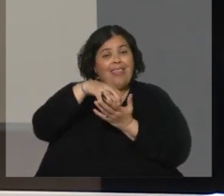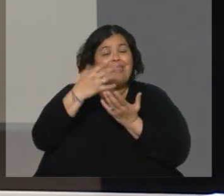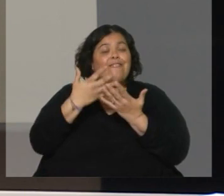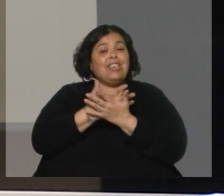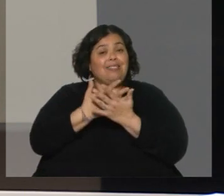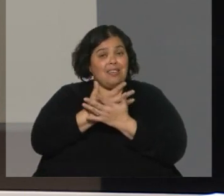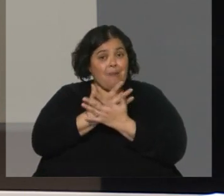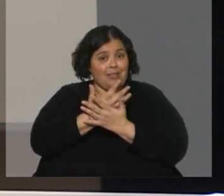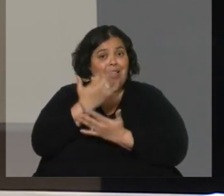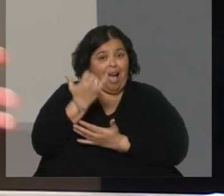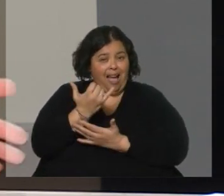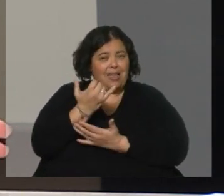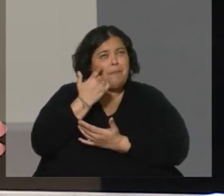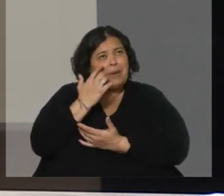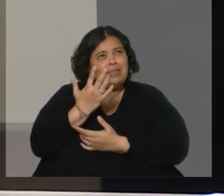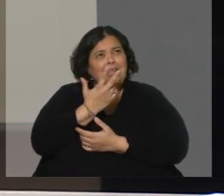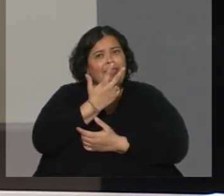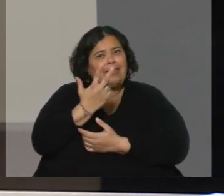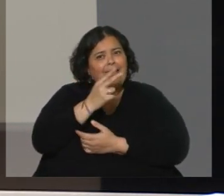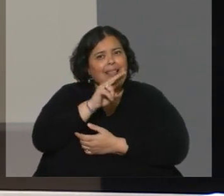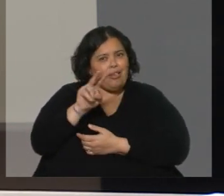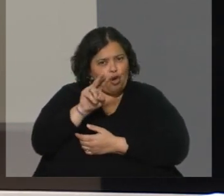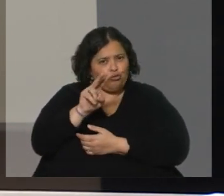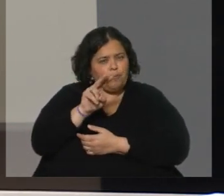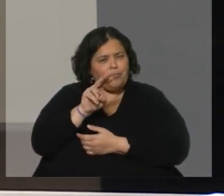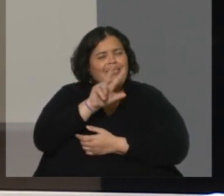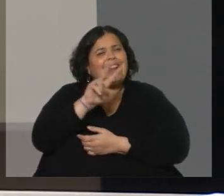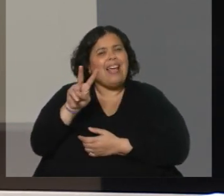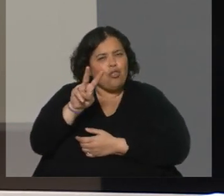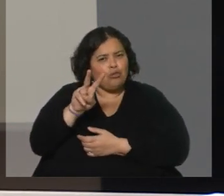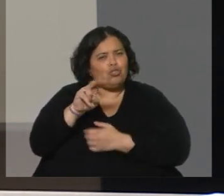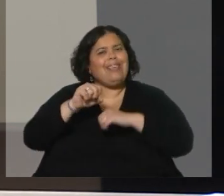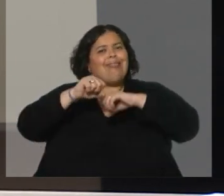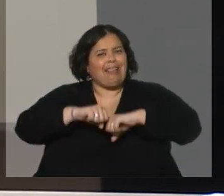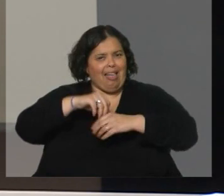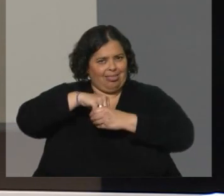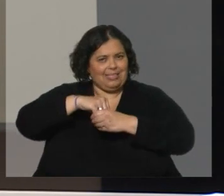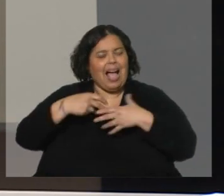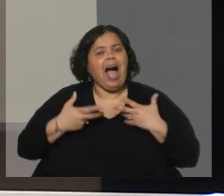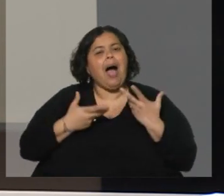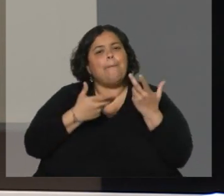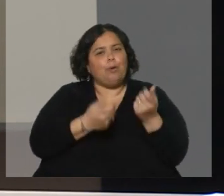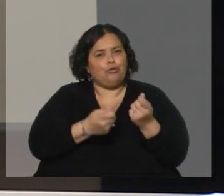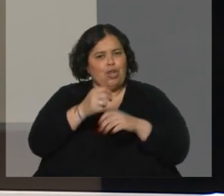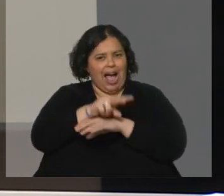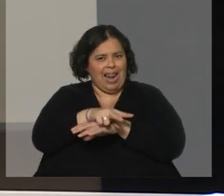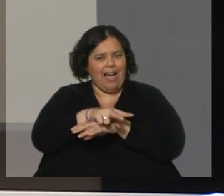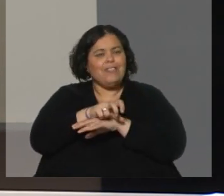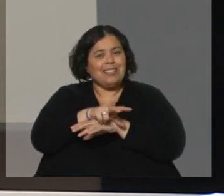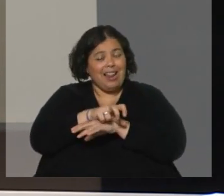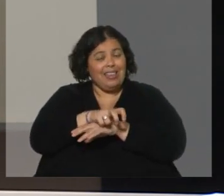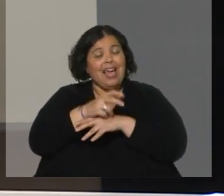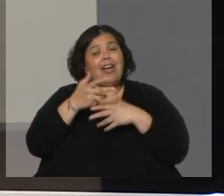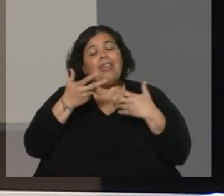creo que 32 o más integrantes la unidad de víctimas que apoya a la fiscalía de delitos sexuales y